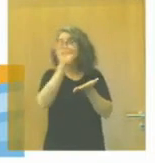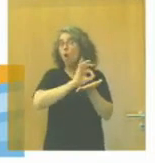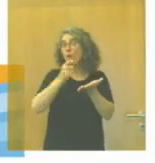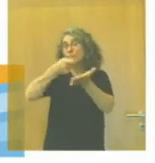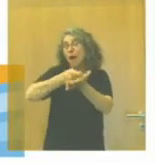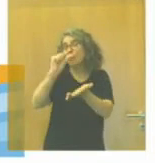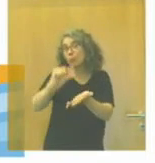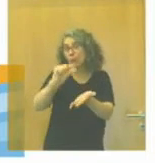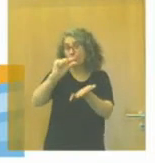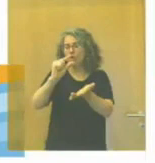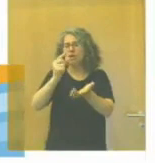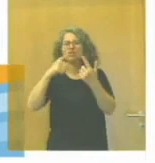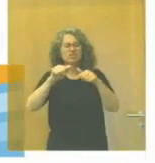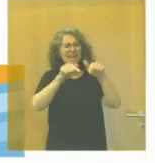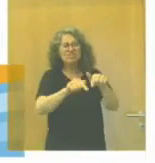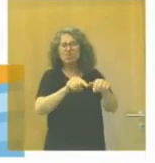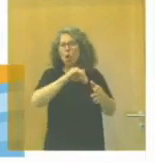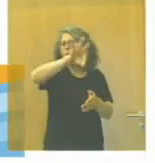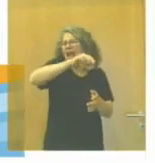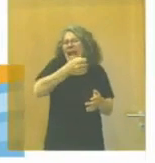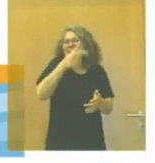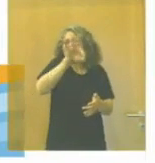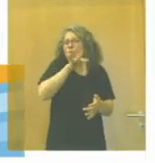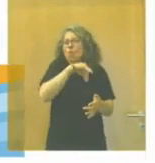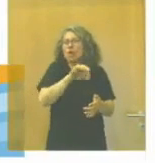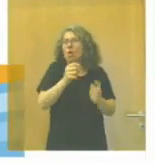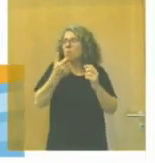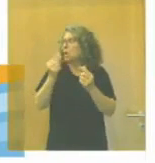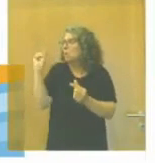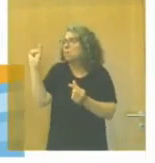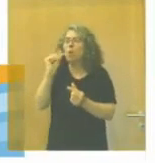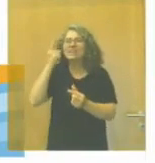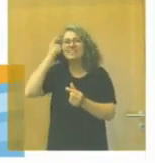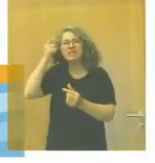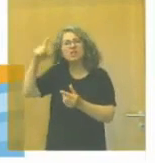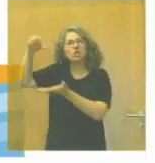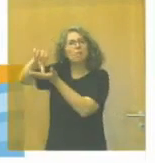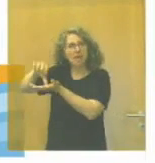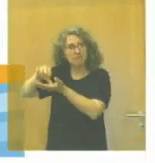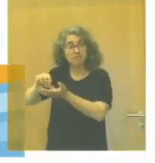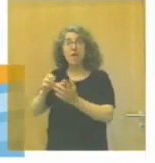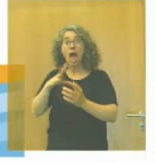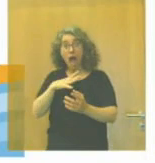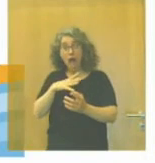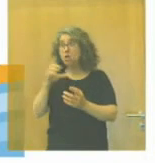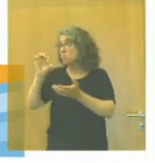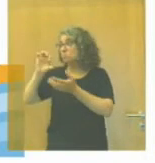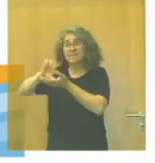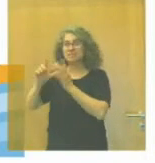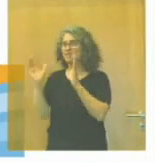Y esto es excepcional porque no muchos países, y conocemos muchos lugares donde esto no es